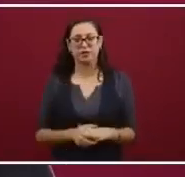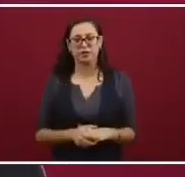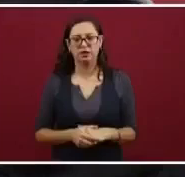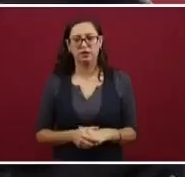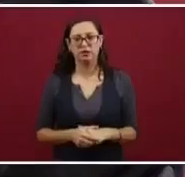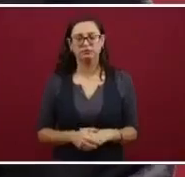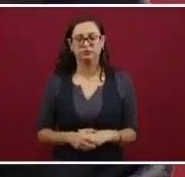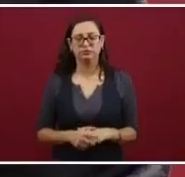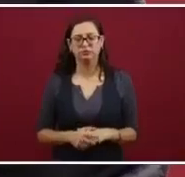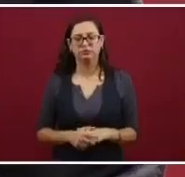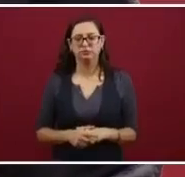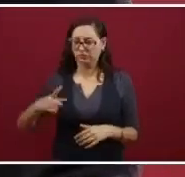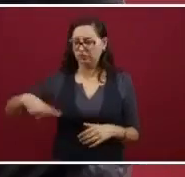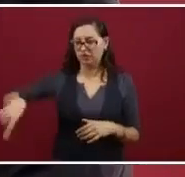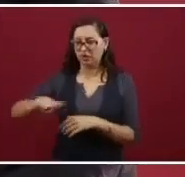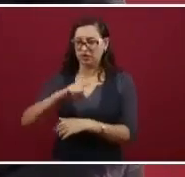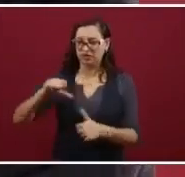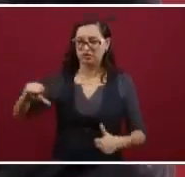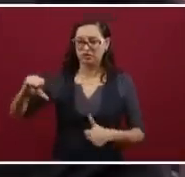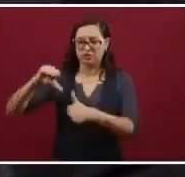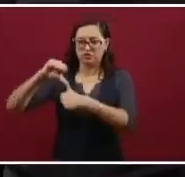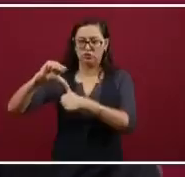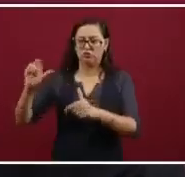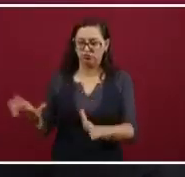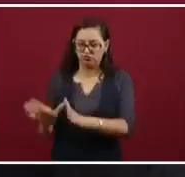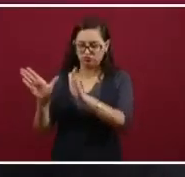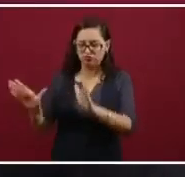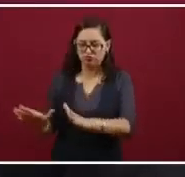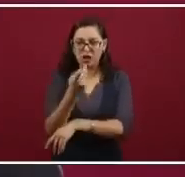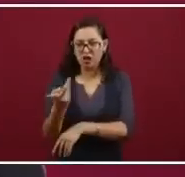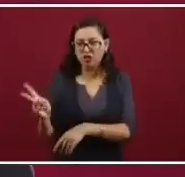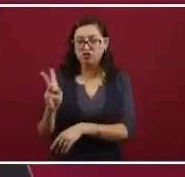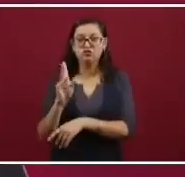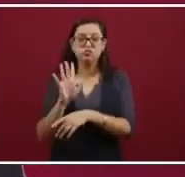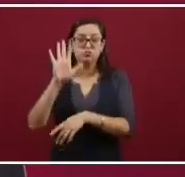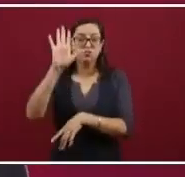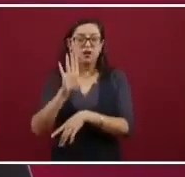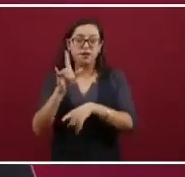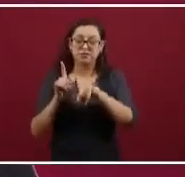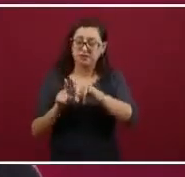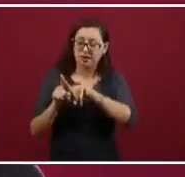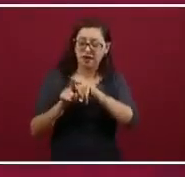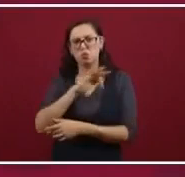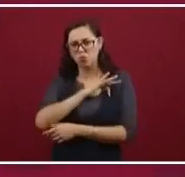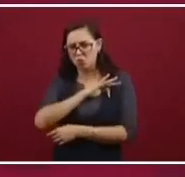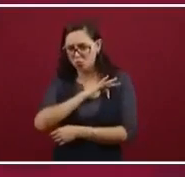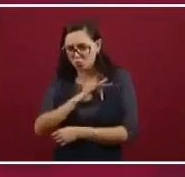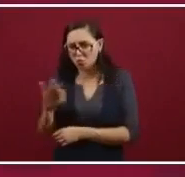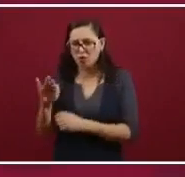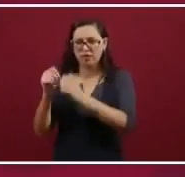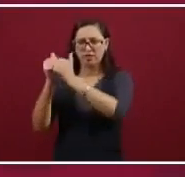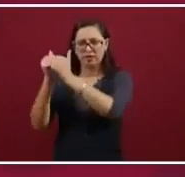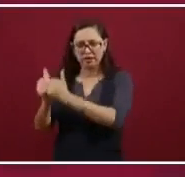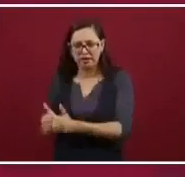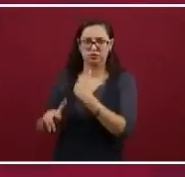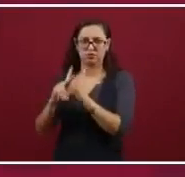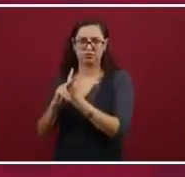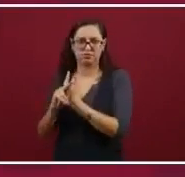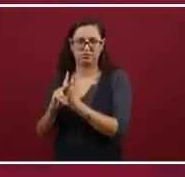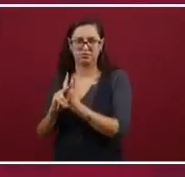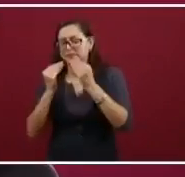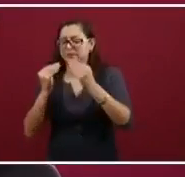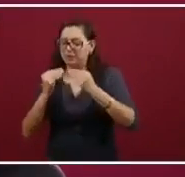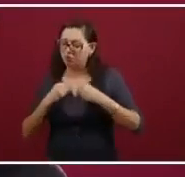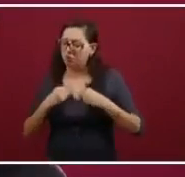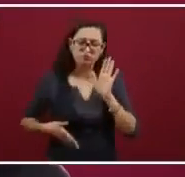los países centroamericanos. Que nuestros hermanos centroamericanos tengan alternativas, tengan opción y no se vean obligados a